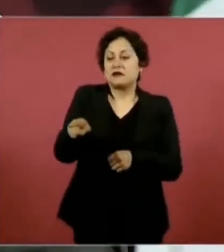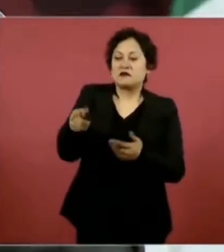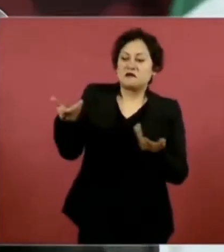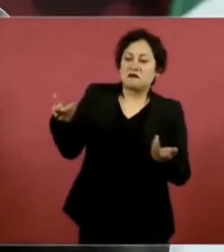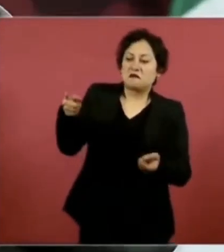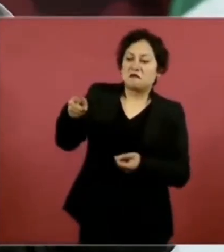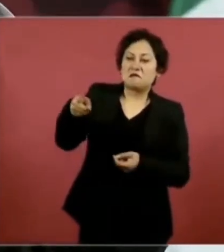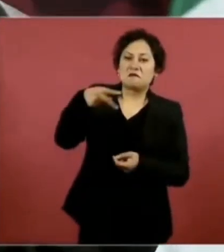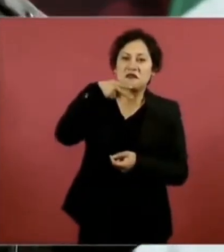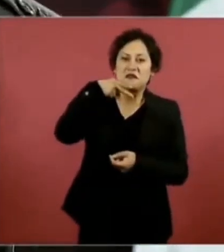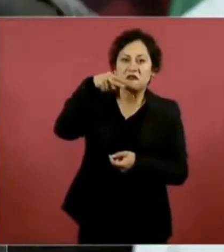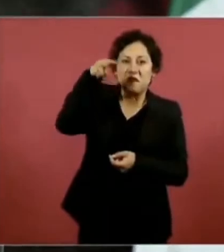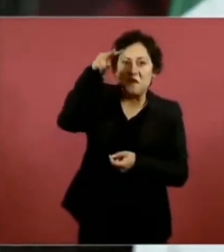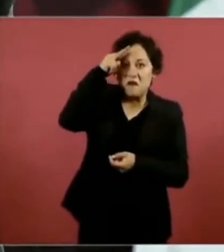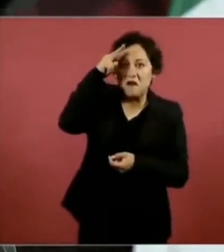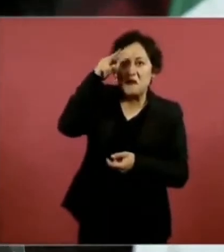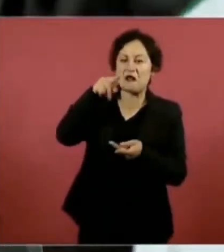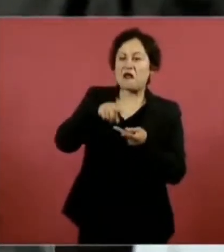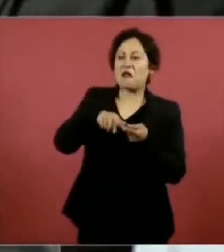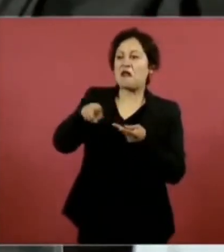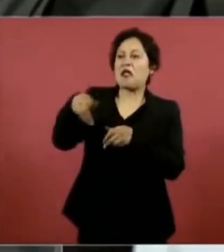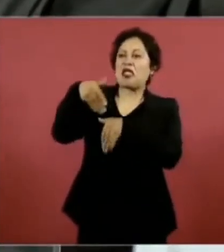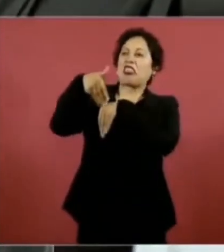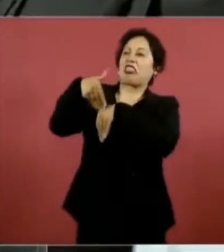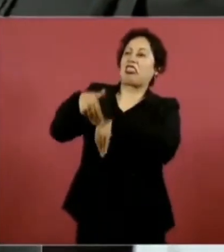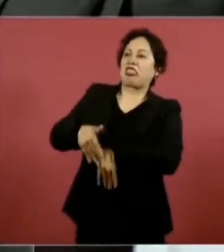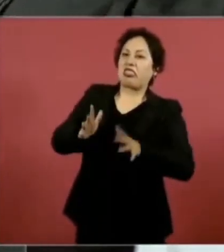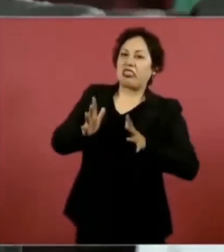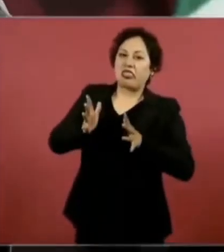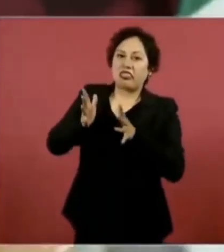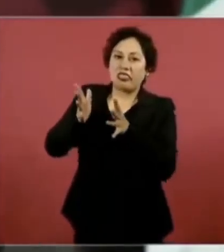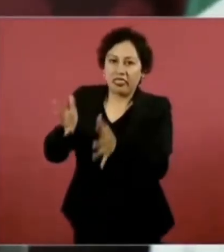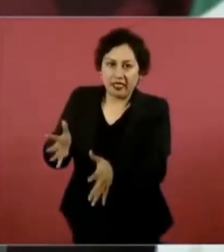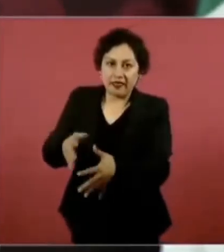fanáticos, son los que